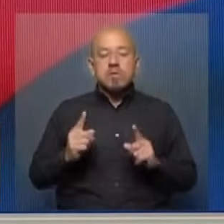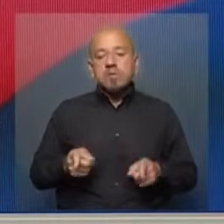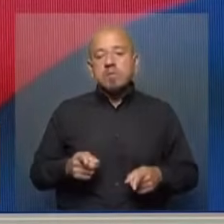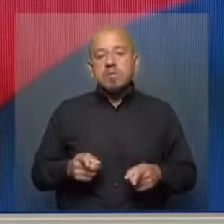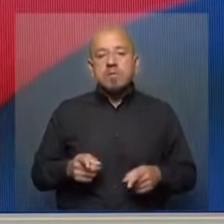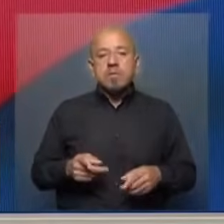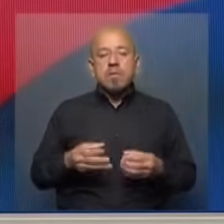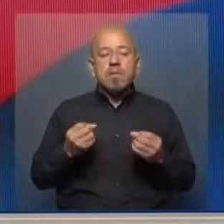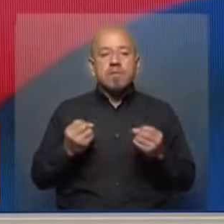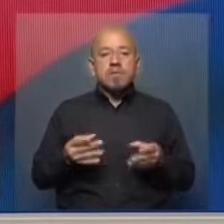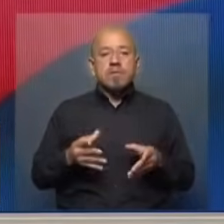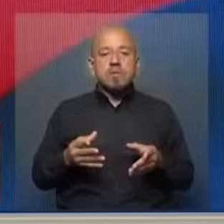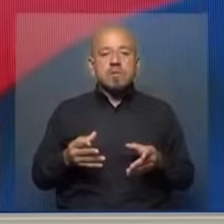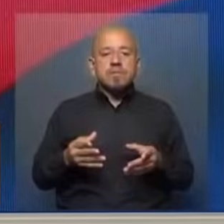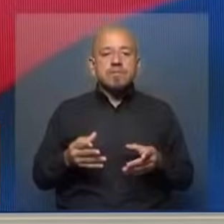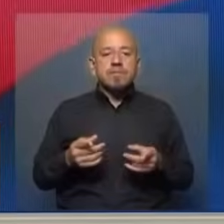Porque hay una